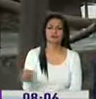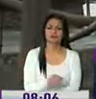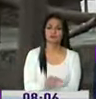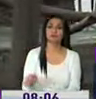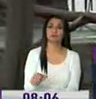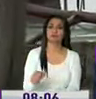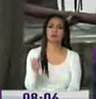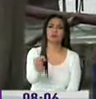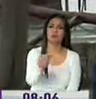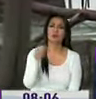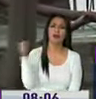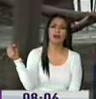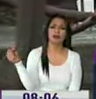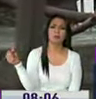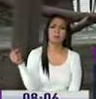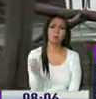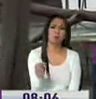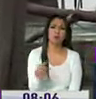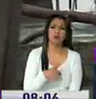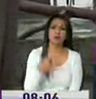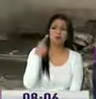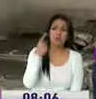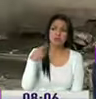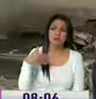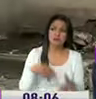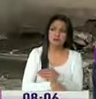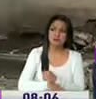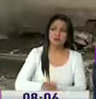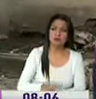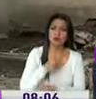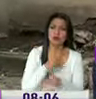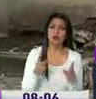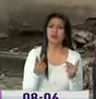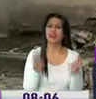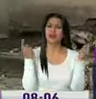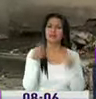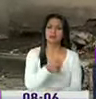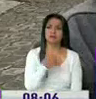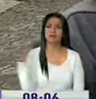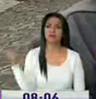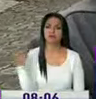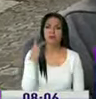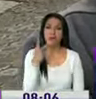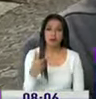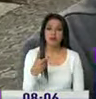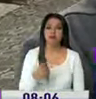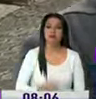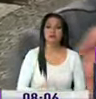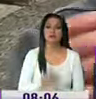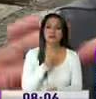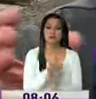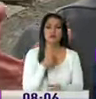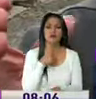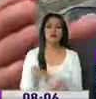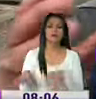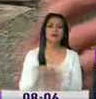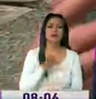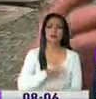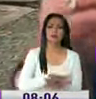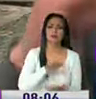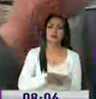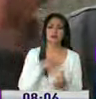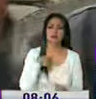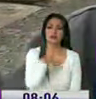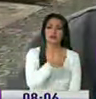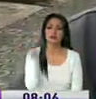en la puerta de su casa. Pensando que era un asaltante, rápidamente salió. Y dejo de hacer mis cosas y salgo. Y veo